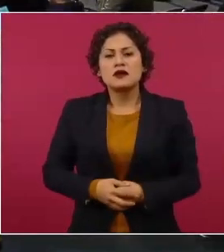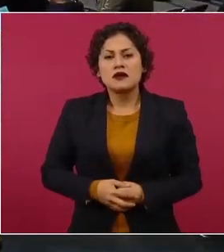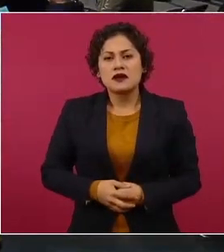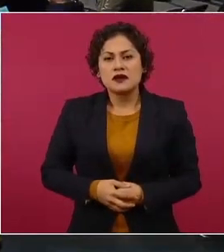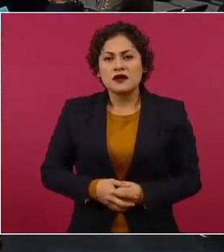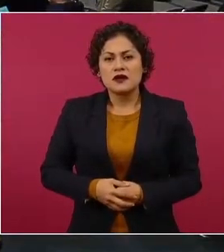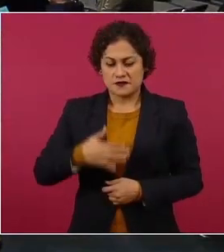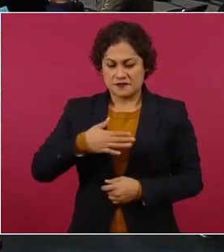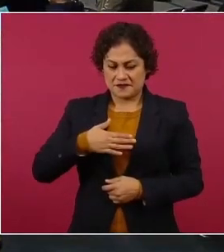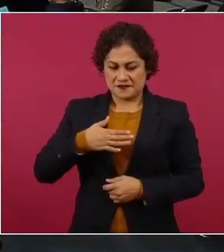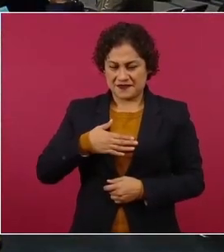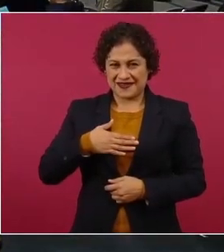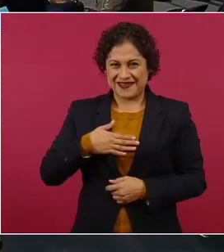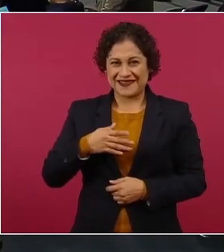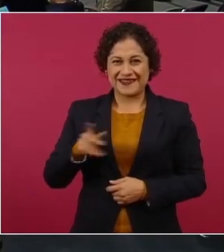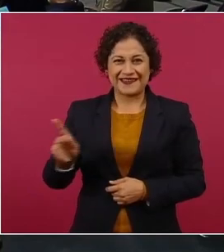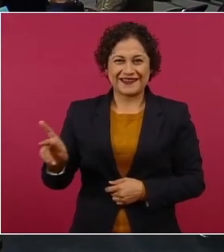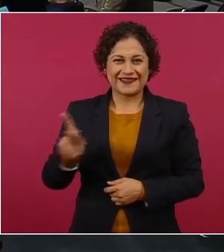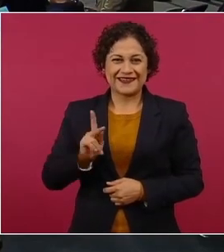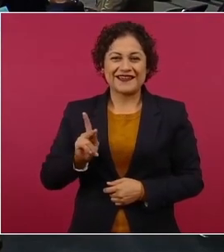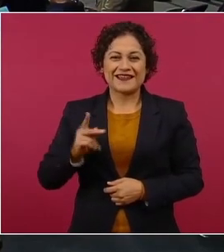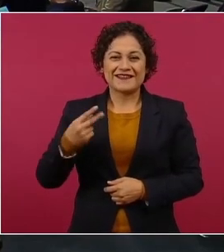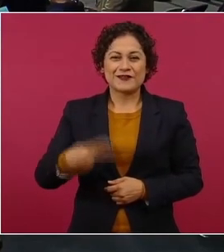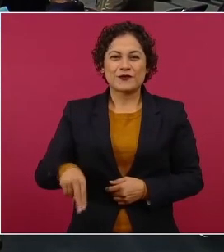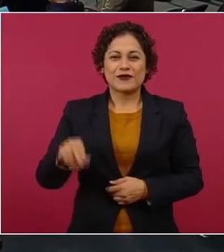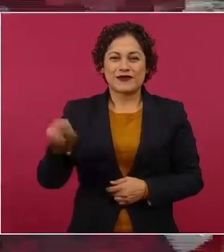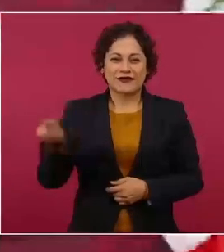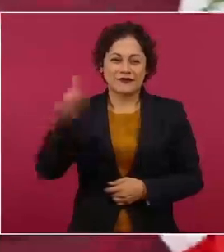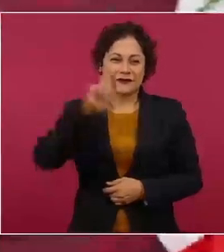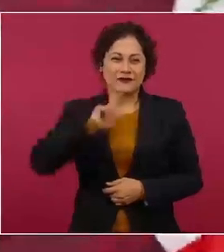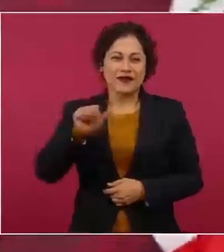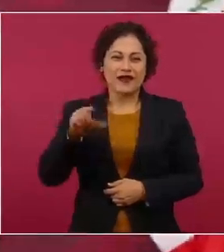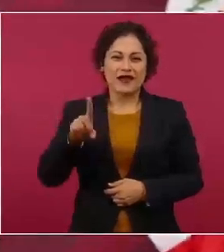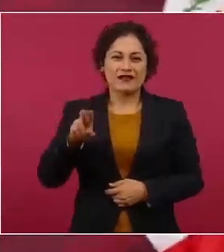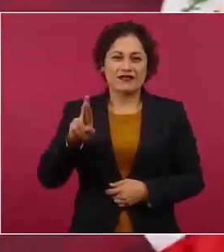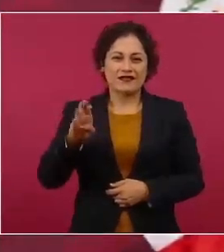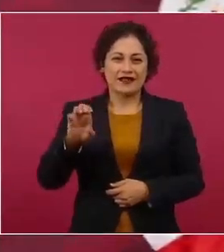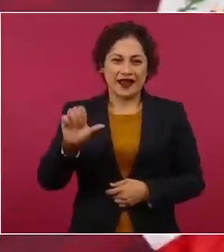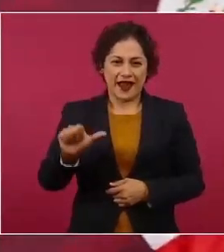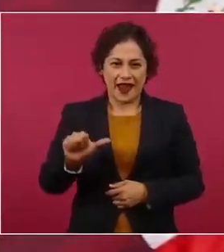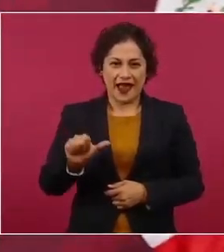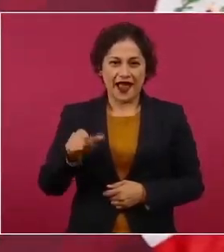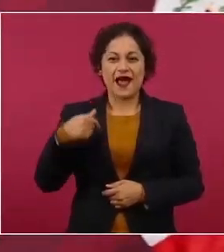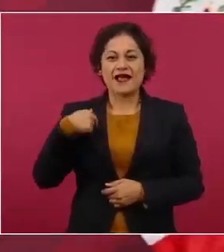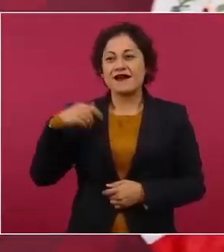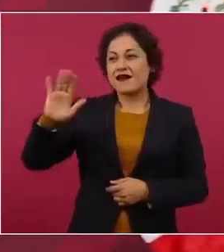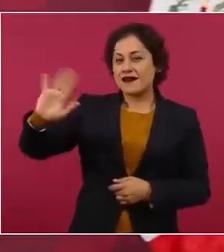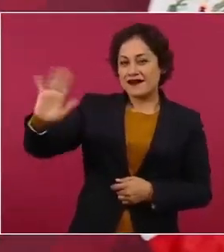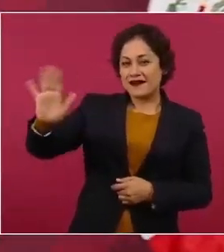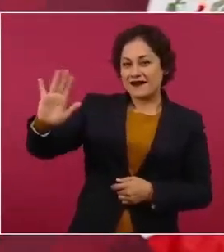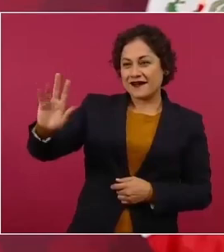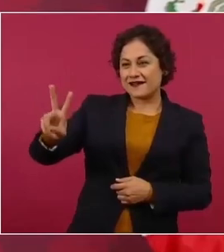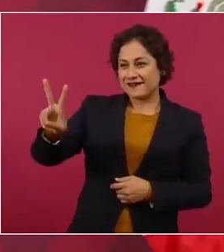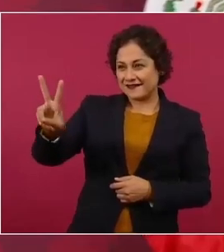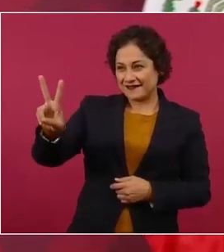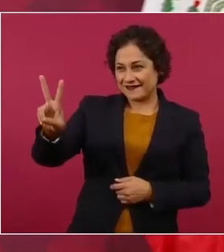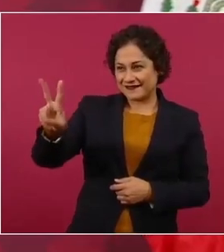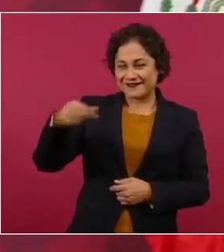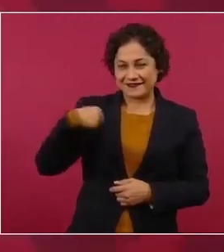mi tocaya Andrea, ¿sí? Y hasta los saludé y les hice así.